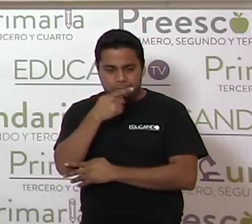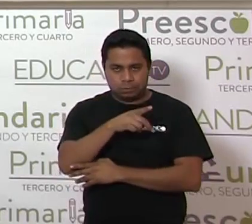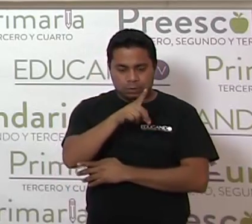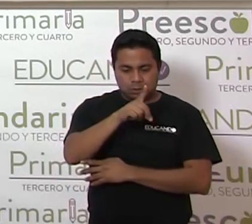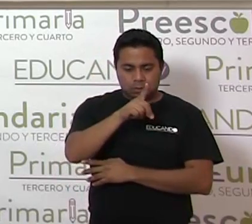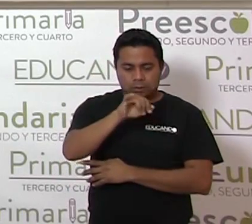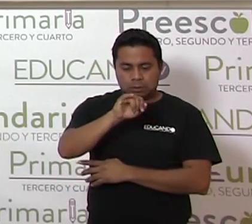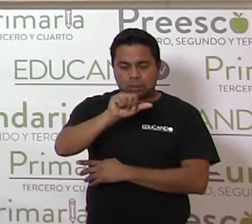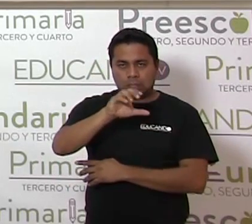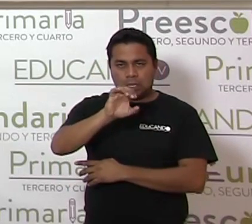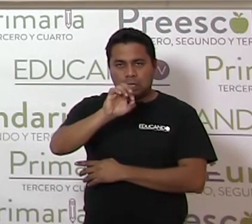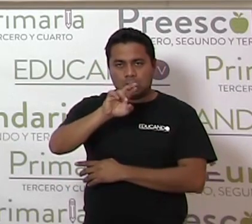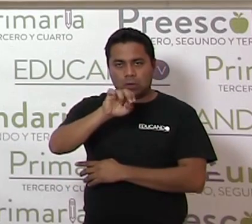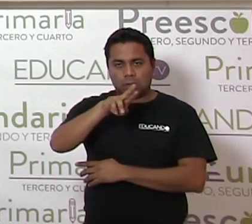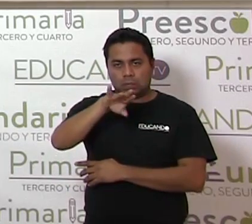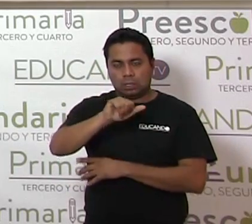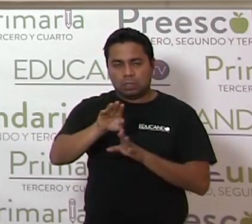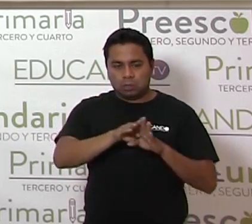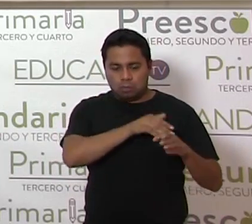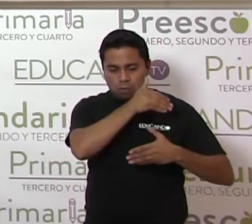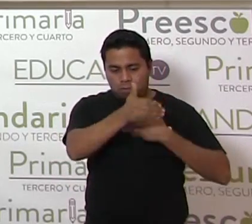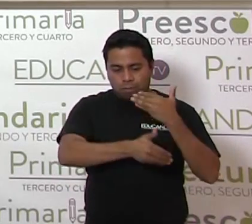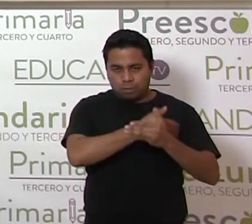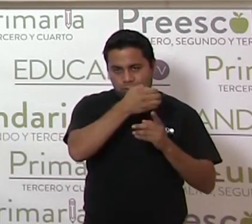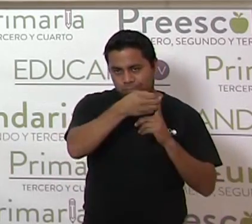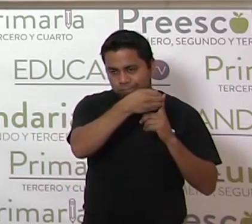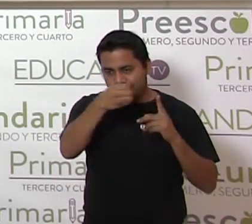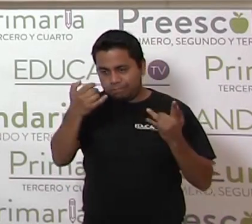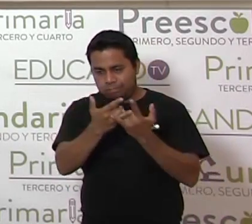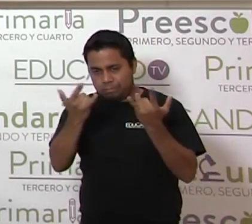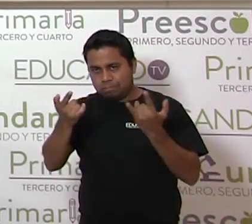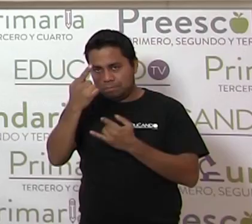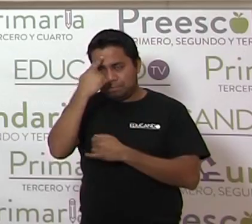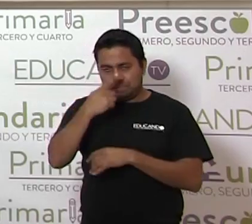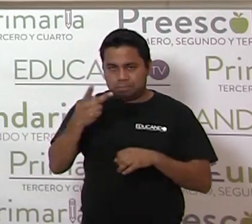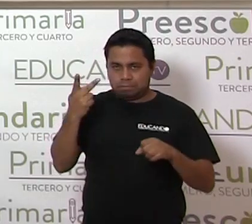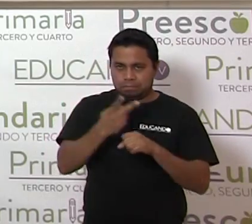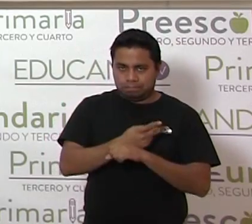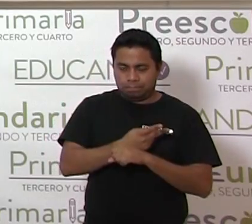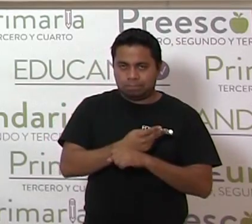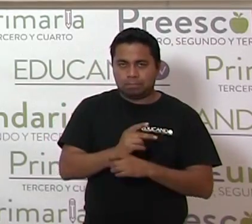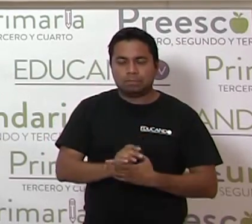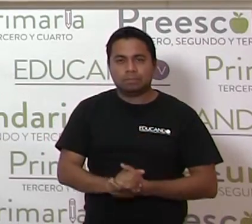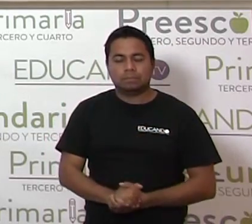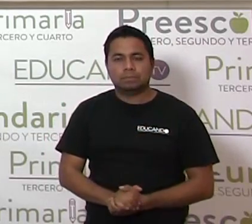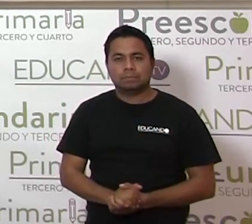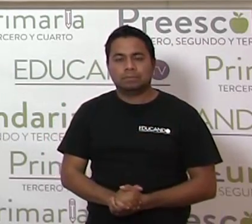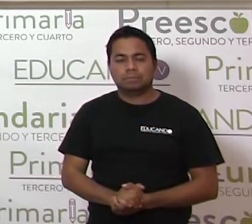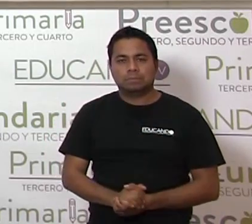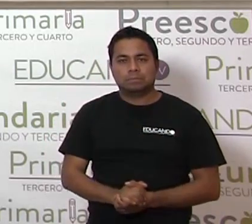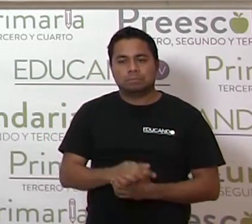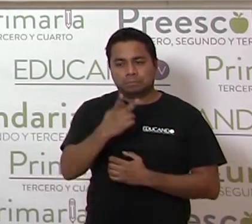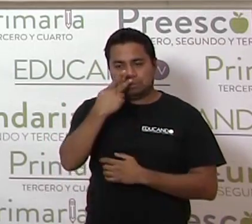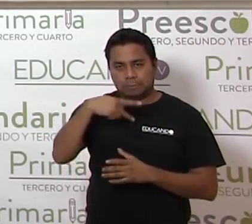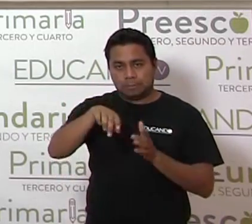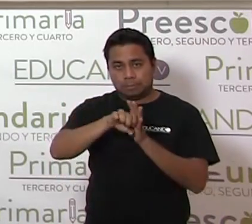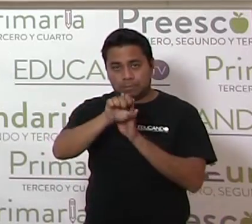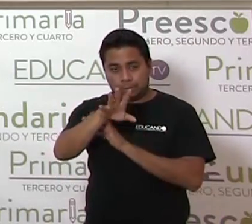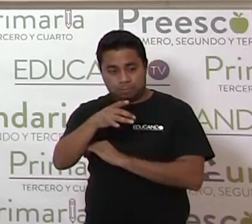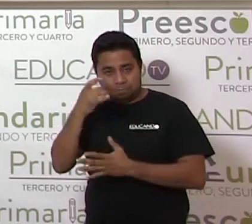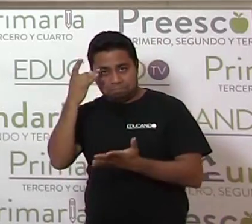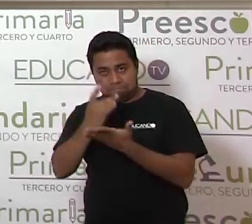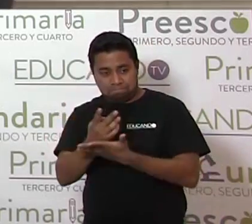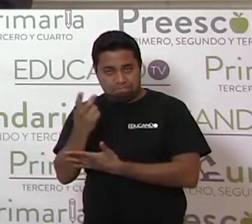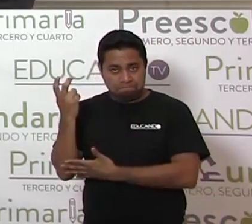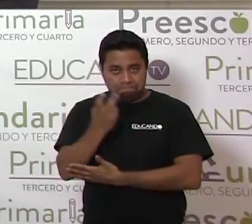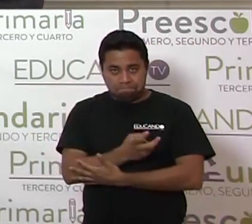diacronía en el proceso cronológico de nuestros sucesos históricos, pero no solamente es eso, vamos a